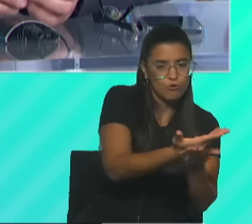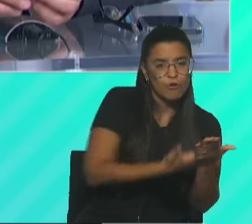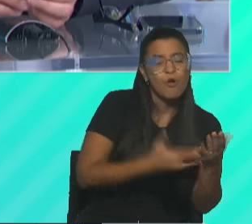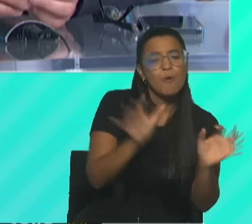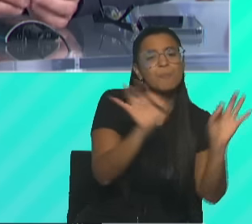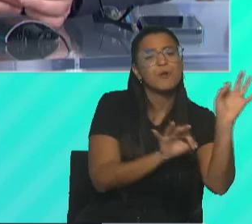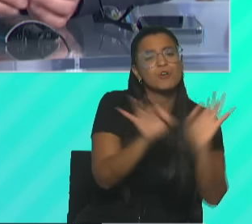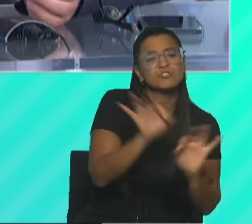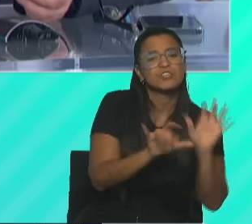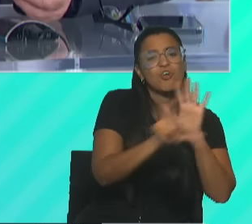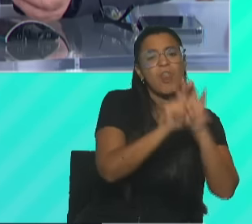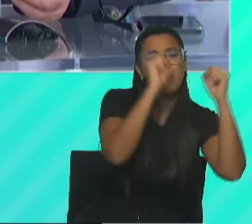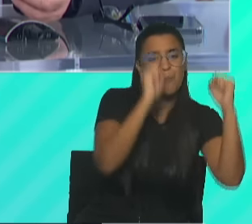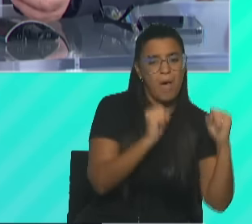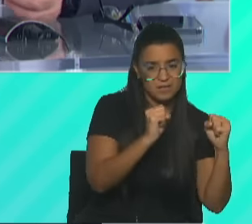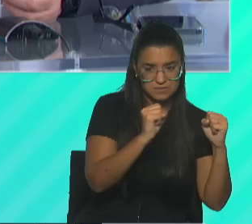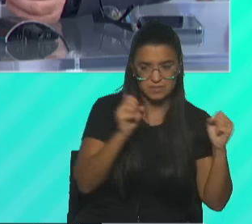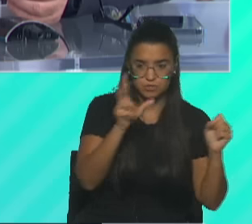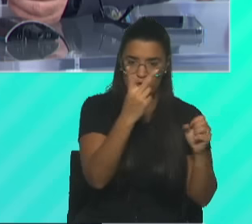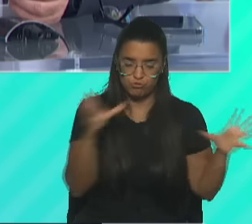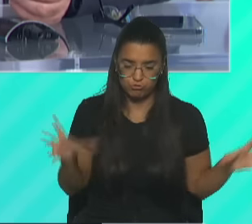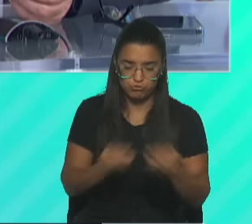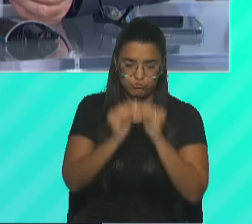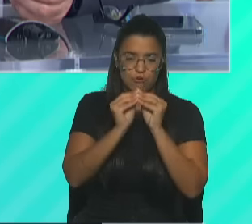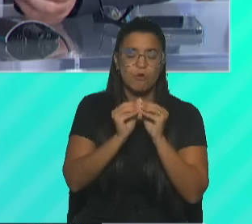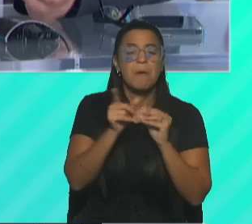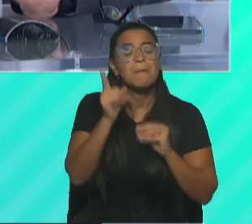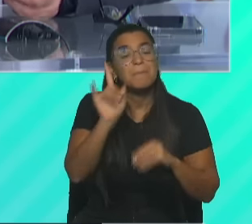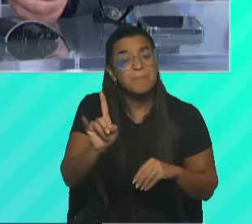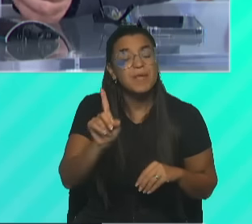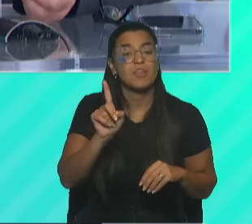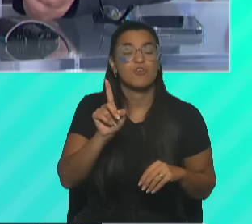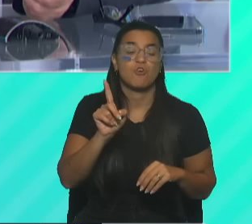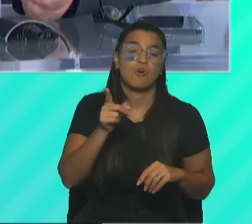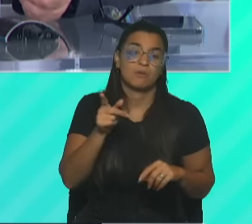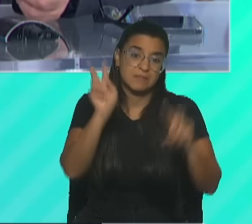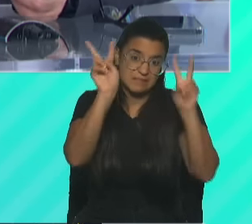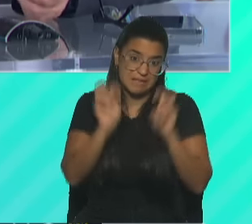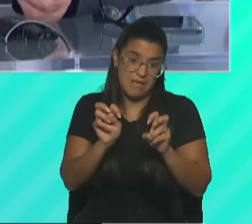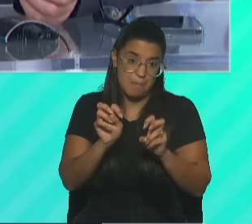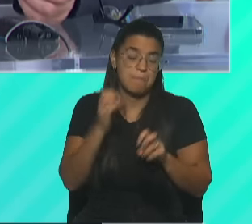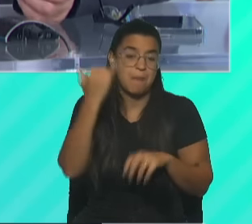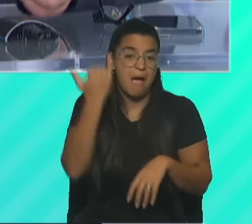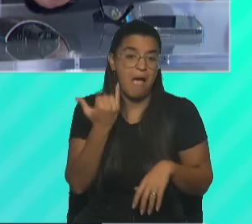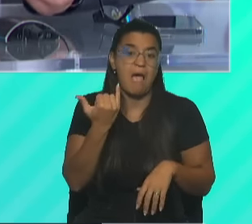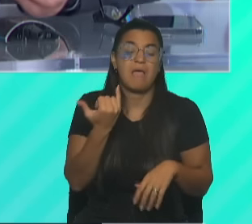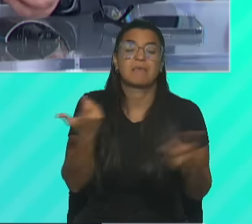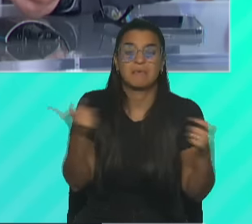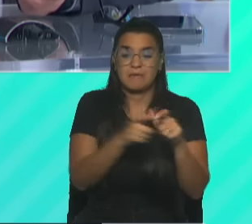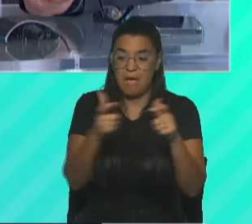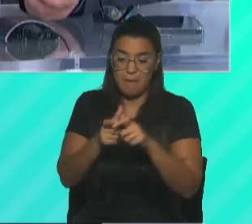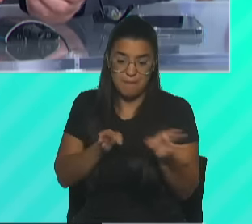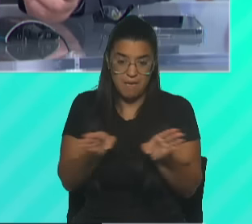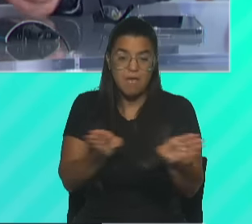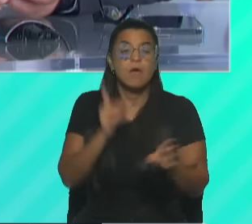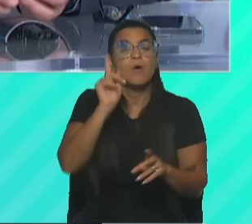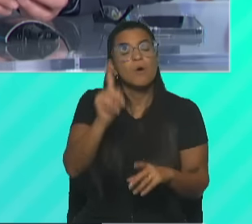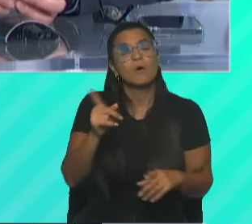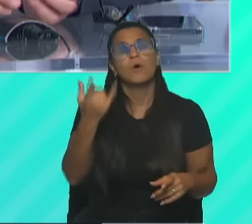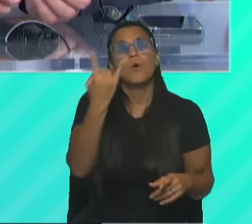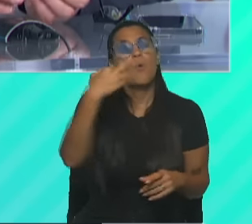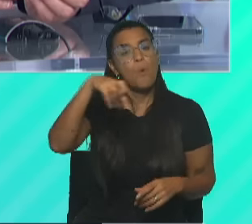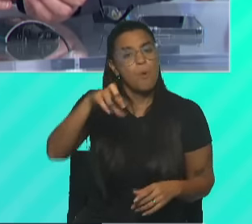proyecto de ley de bases pero lo cierto es que mientras está ese tema en la comisión bicameral Ya Unión por la patria